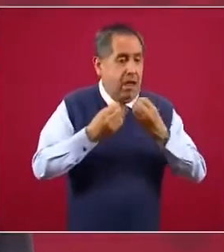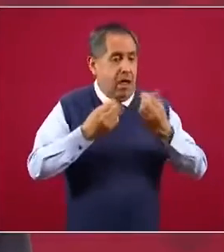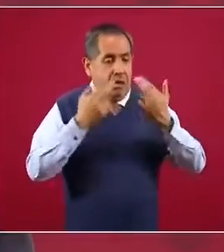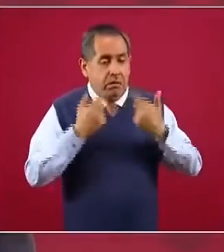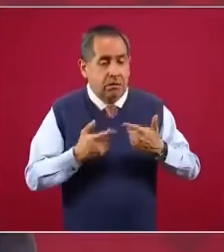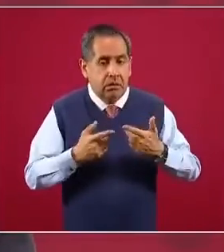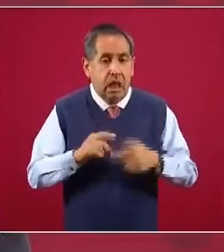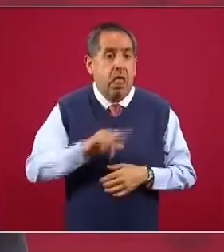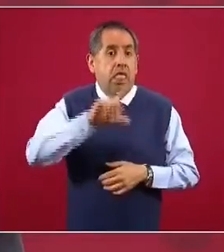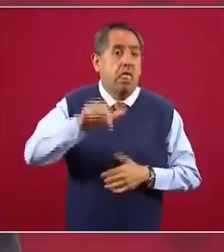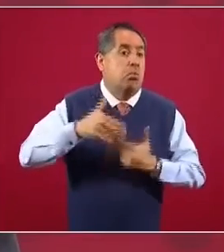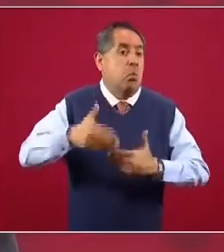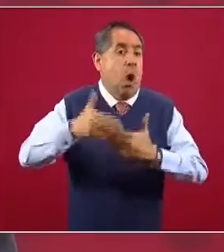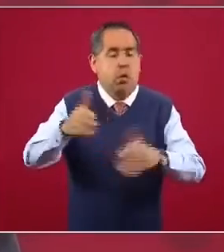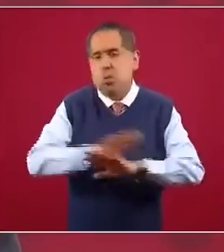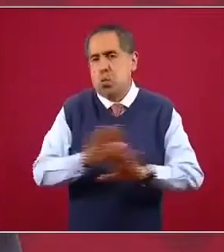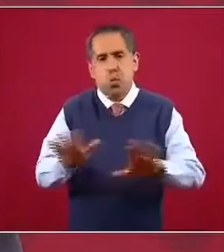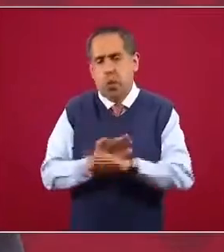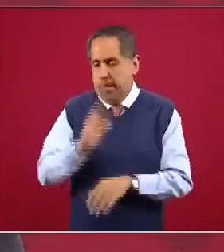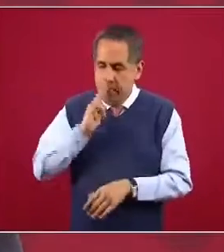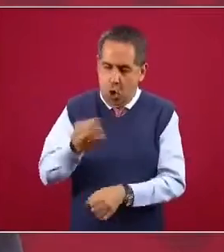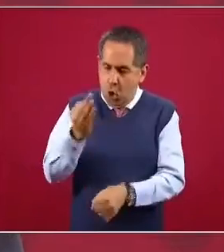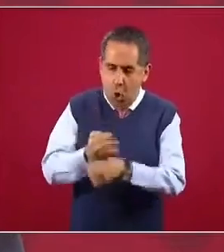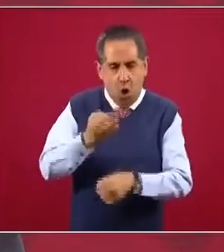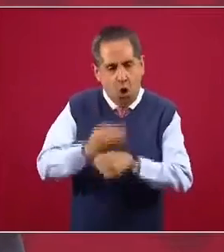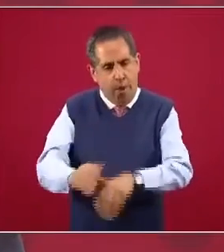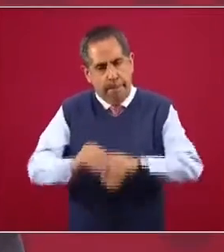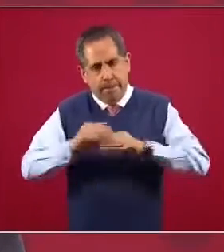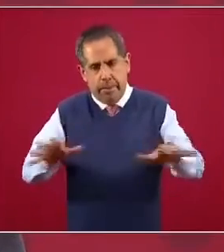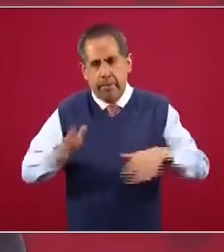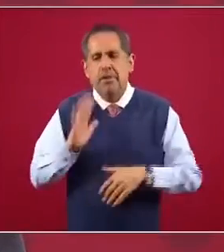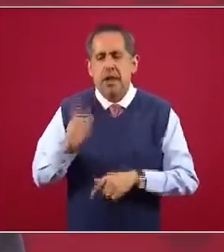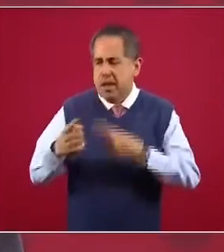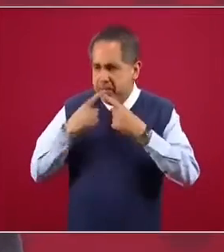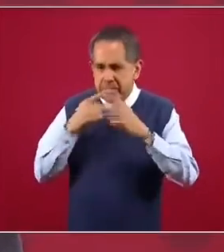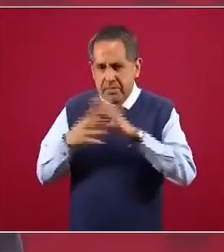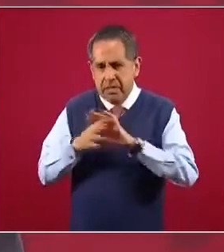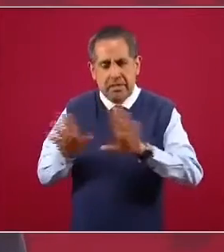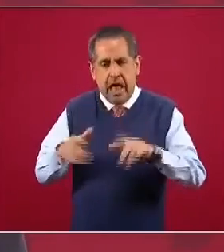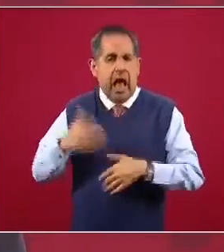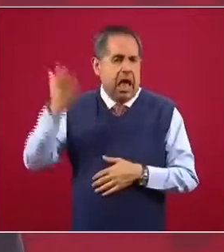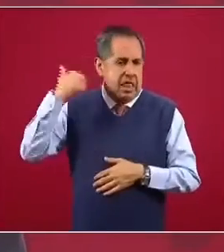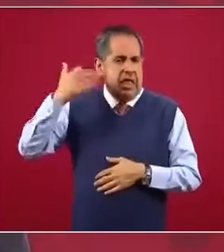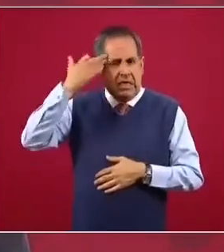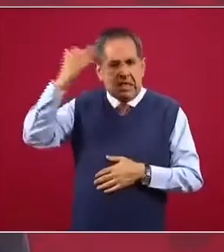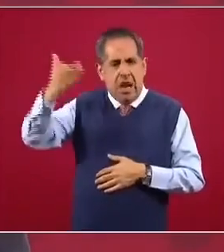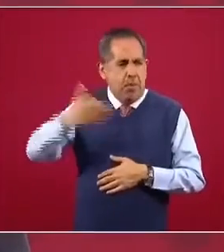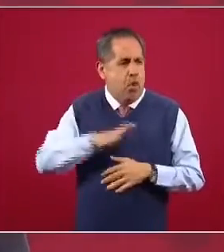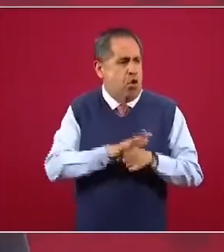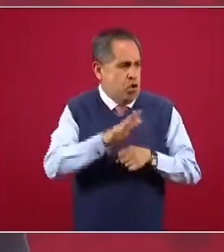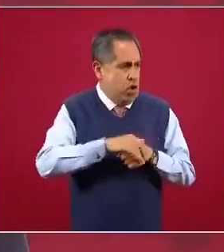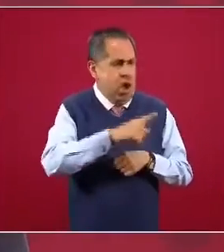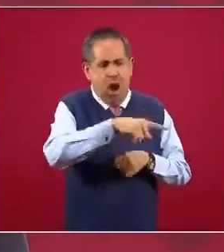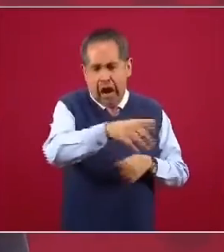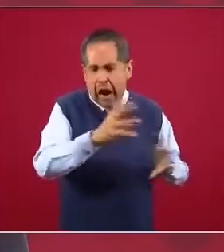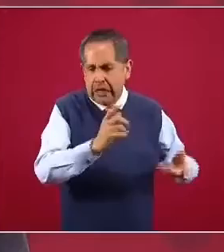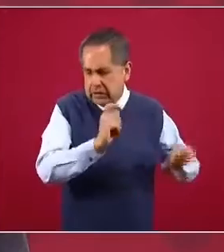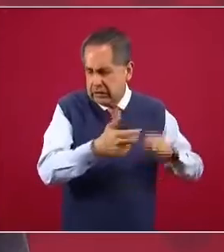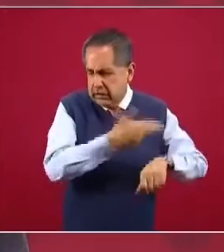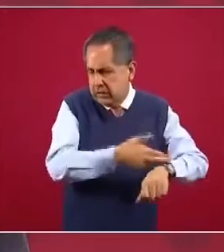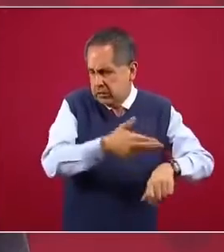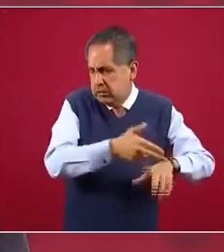peor momento para posponerlo, ¿no? Ya se ha trabajado con esto, se dio el tiempo también a la industria